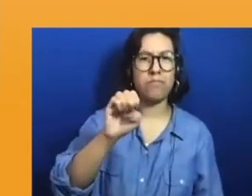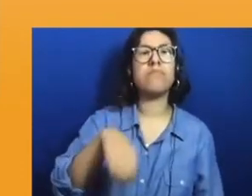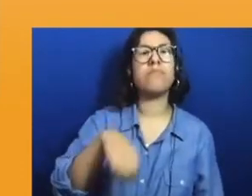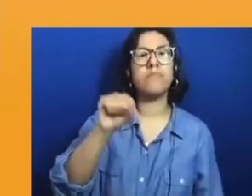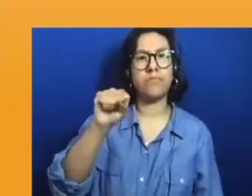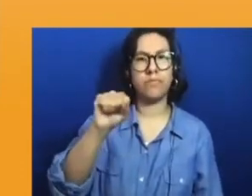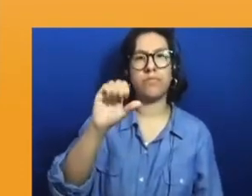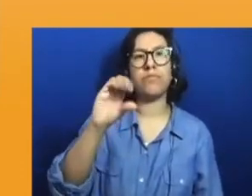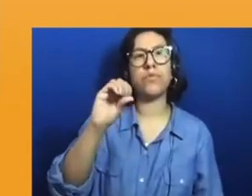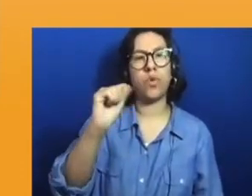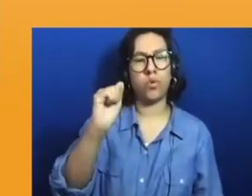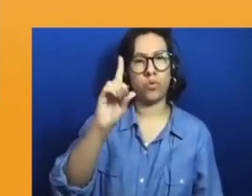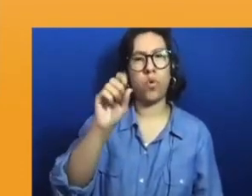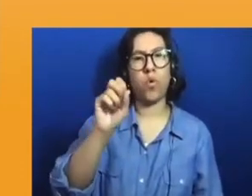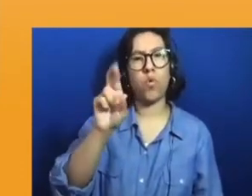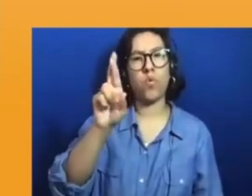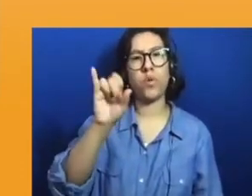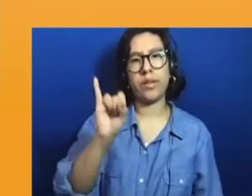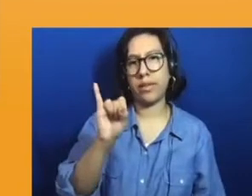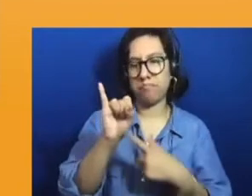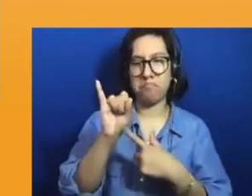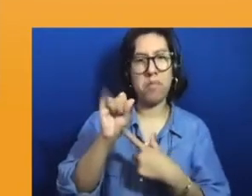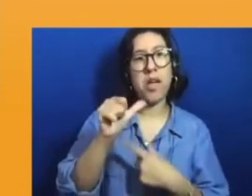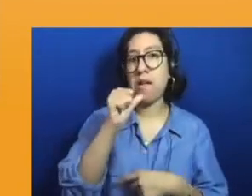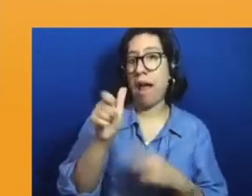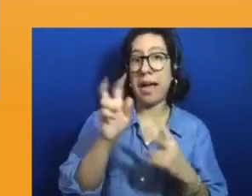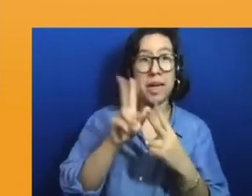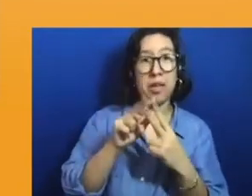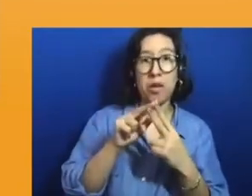Odorica, significa que no eres ni uno ni lo otro.